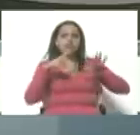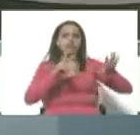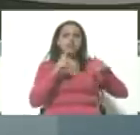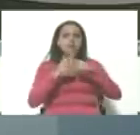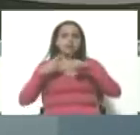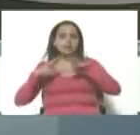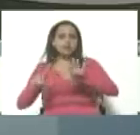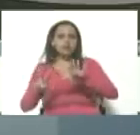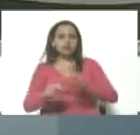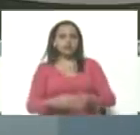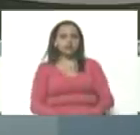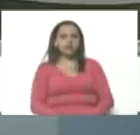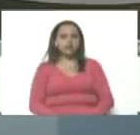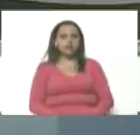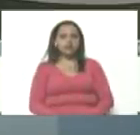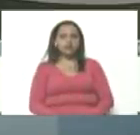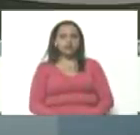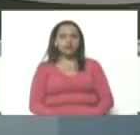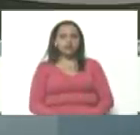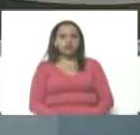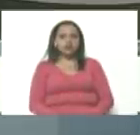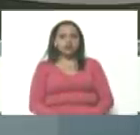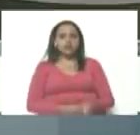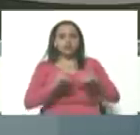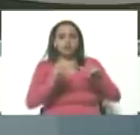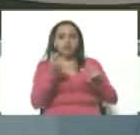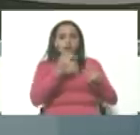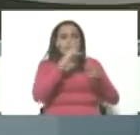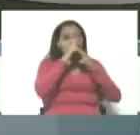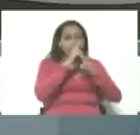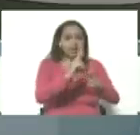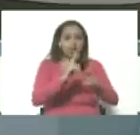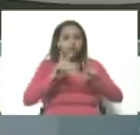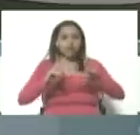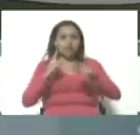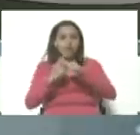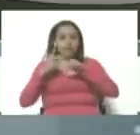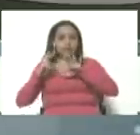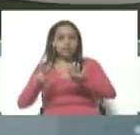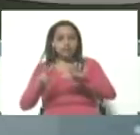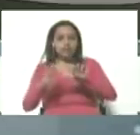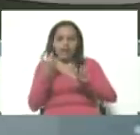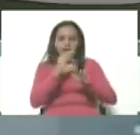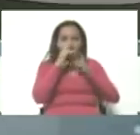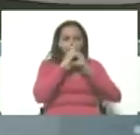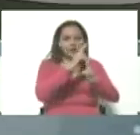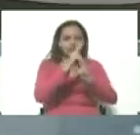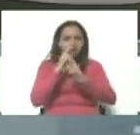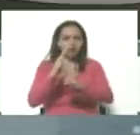7+7. Y por eso estamos respetando el 7+7, lo estamos respetando.